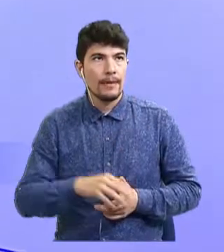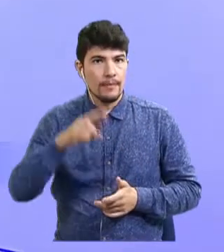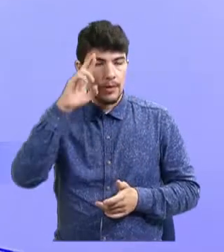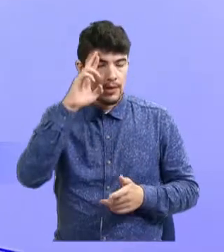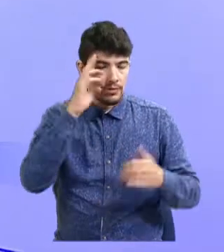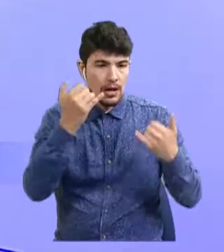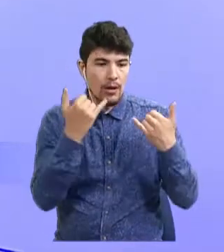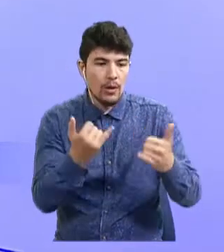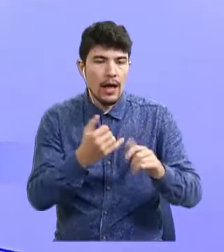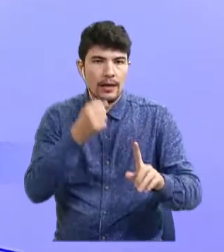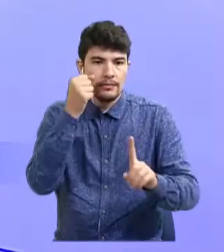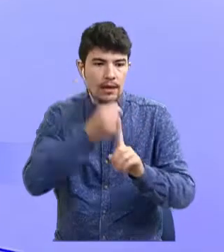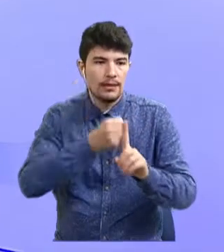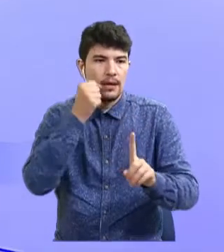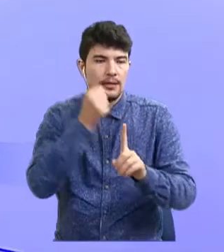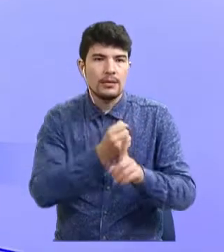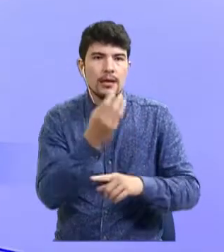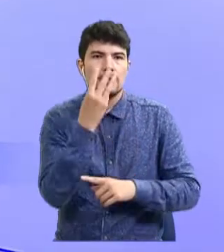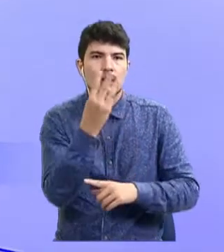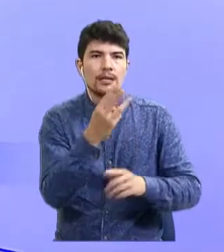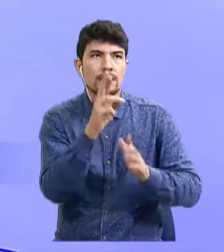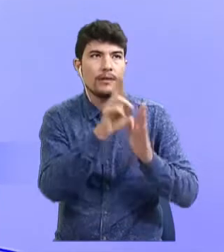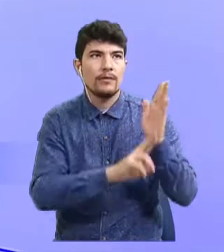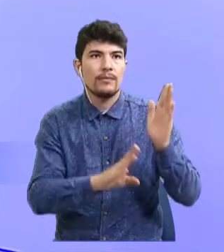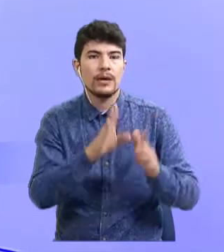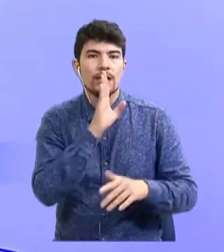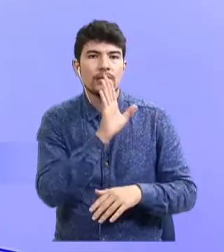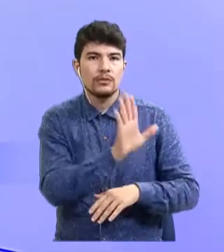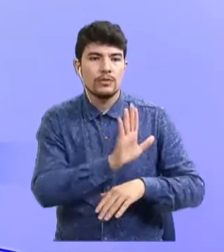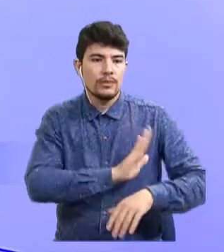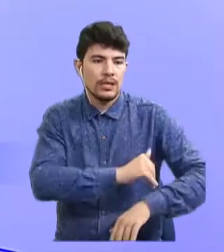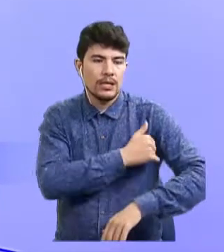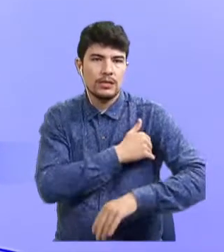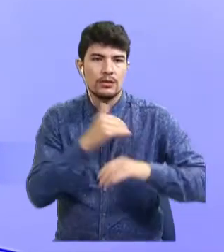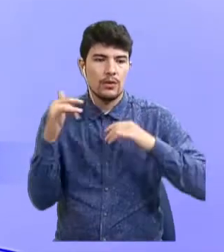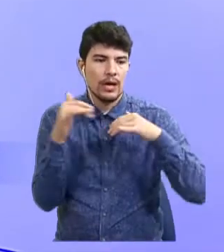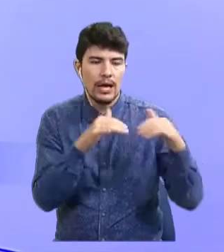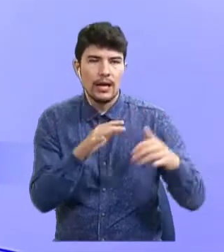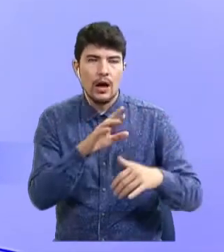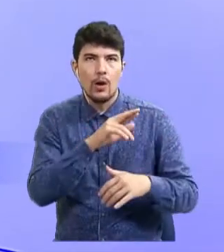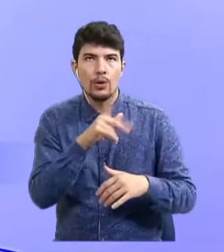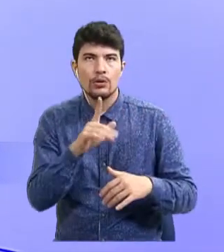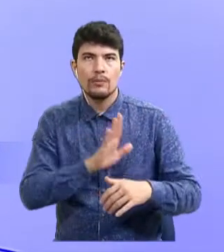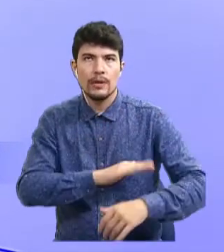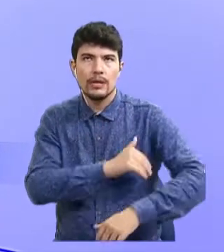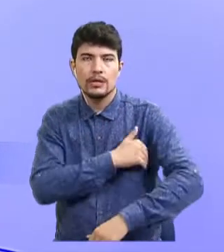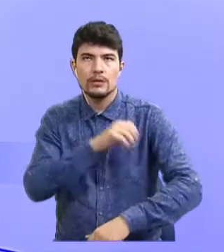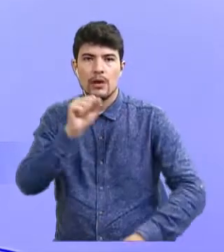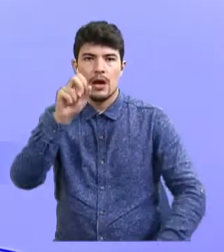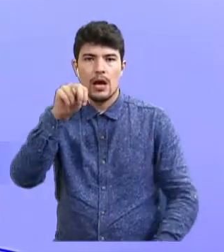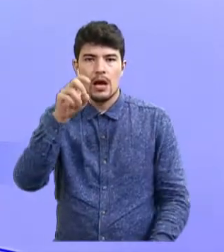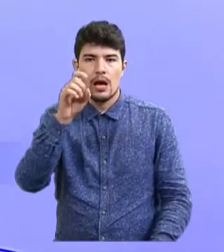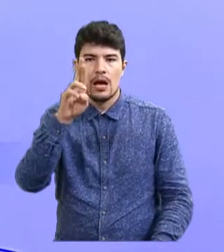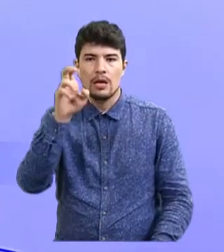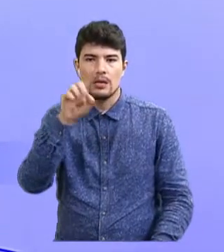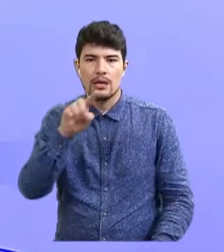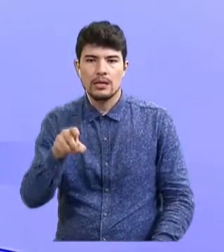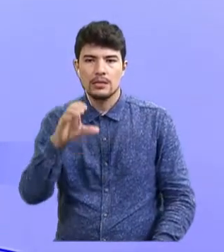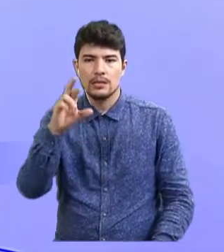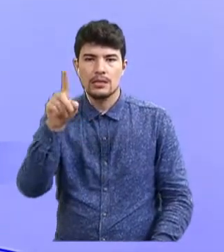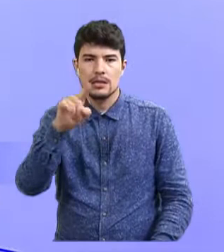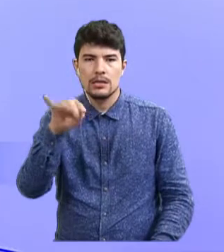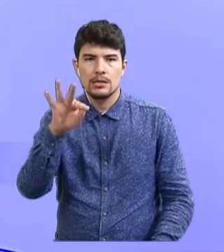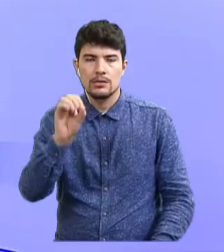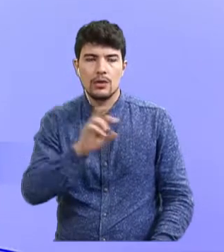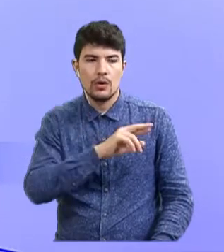venido intentándose tres reformas, una con el ministro Esguerra, otra con el ministro Andrés Cristo y con